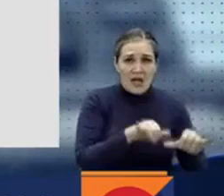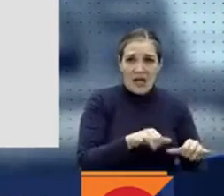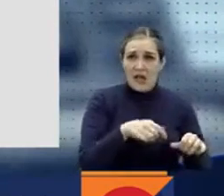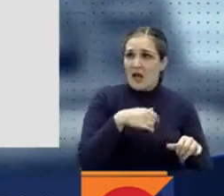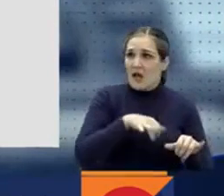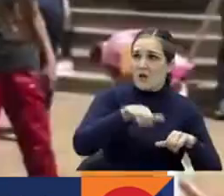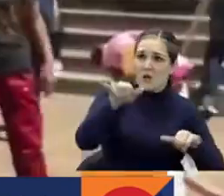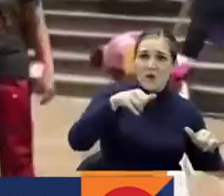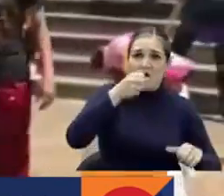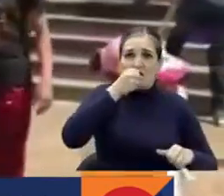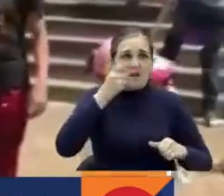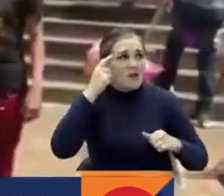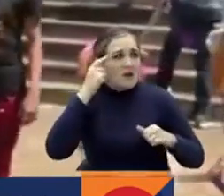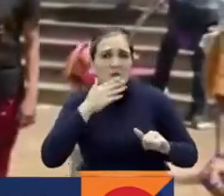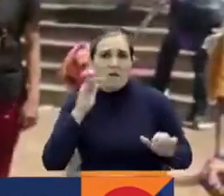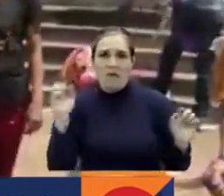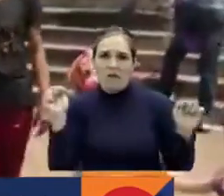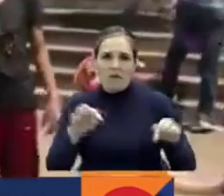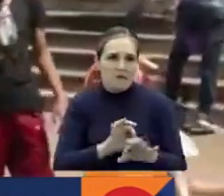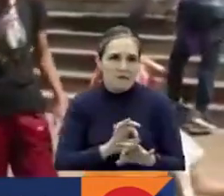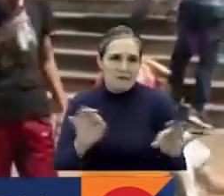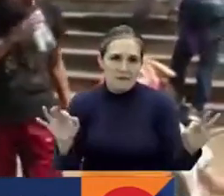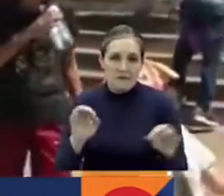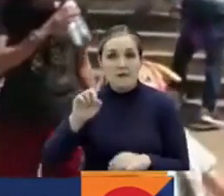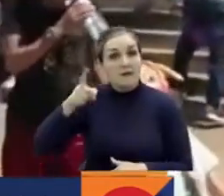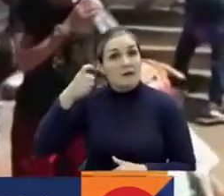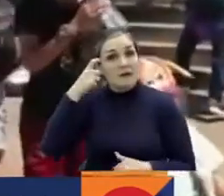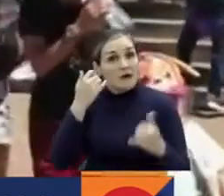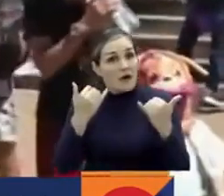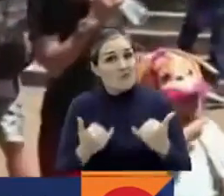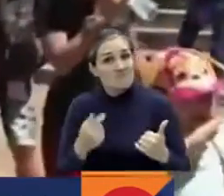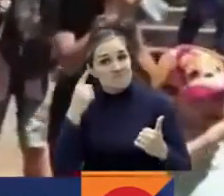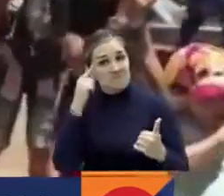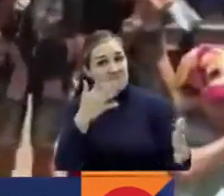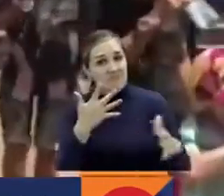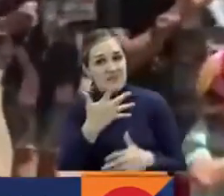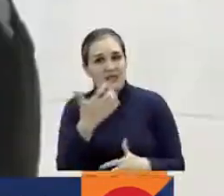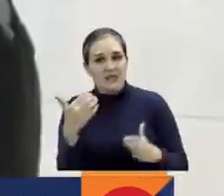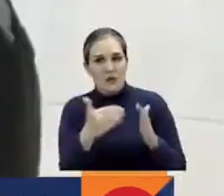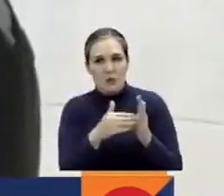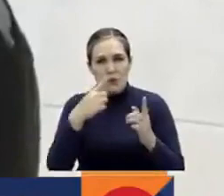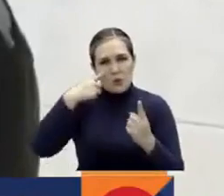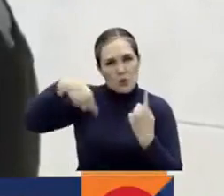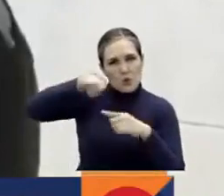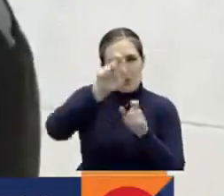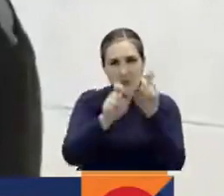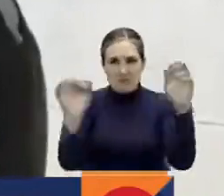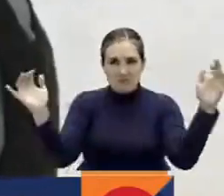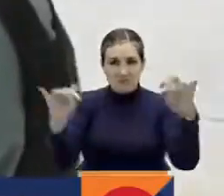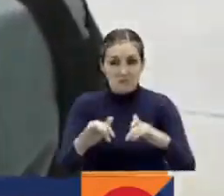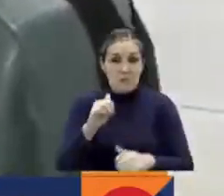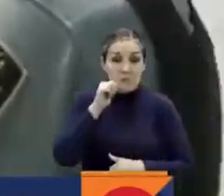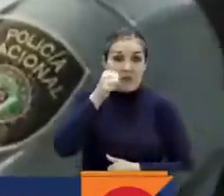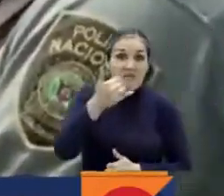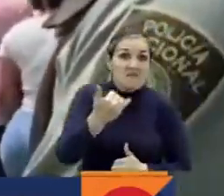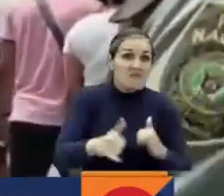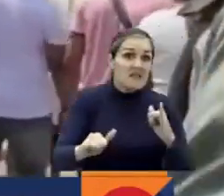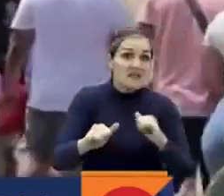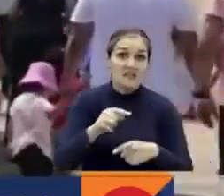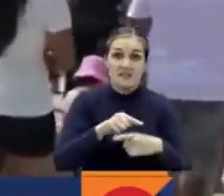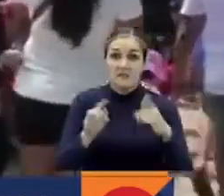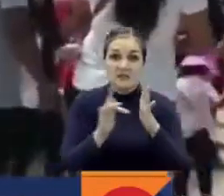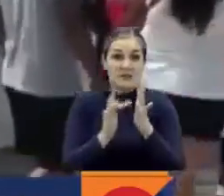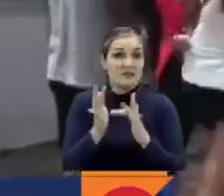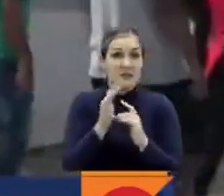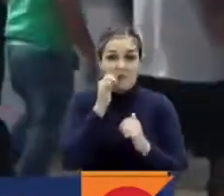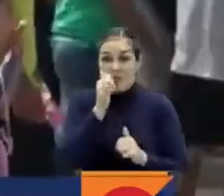de las noticias. La gobernación tiene una proyección de 500.000 turistas. Aunque aún queda un día para culminar la Semana